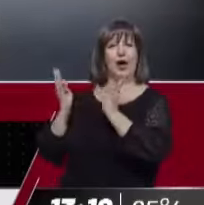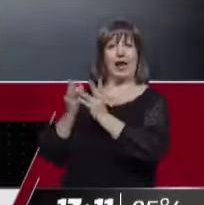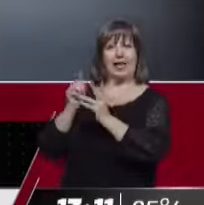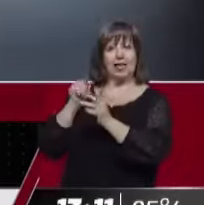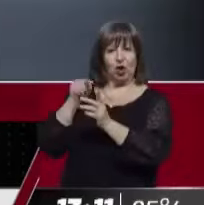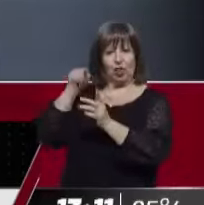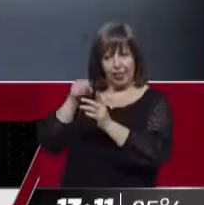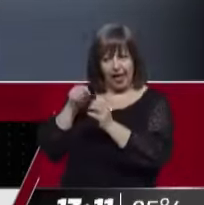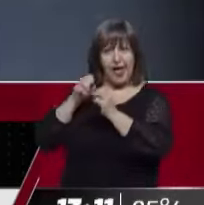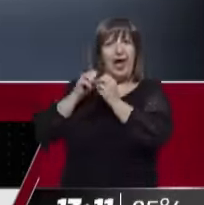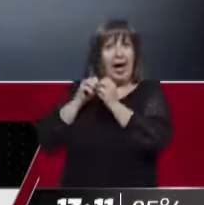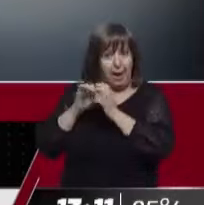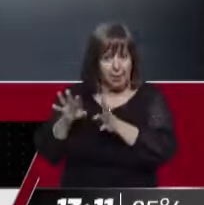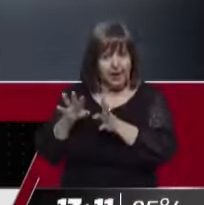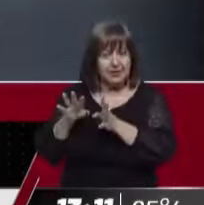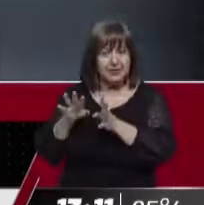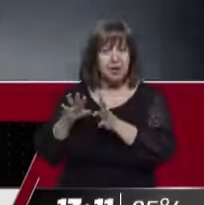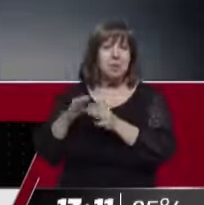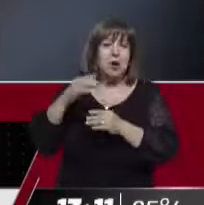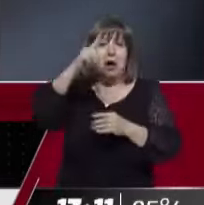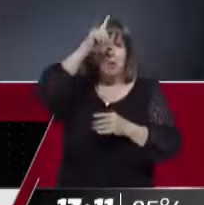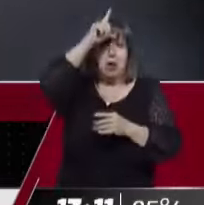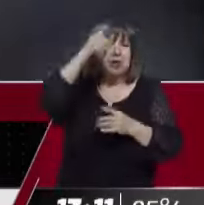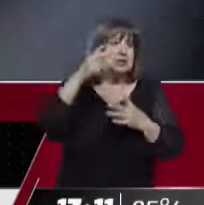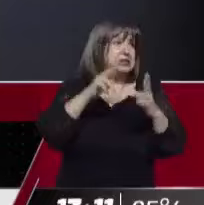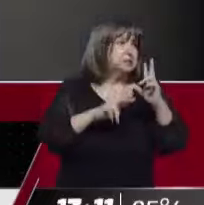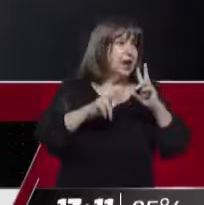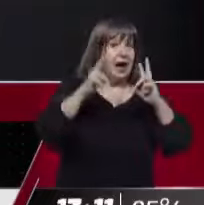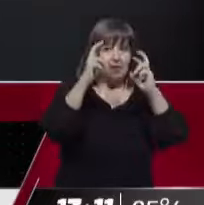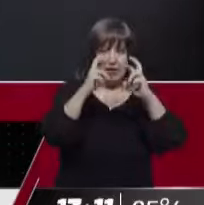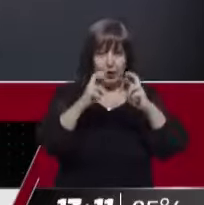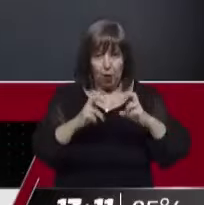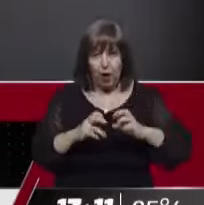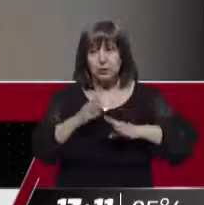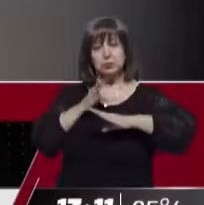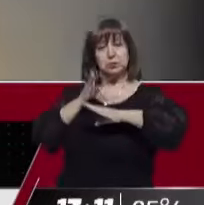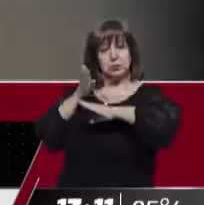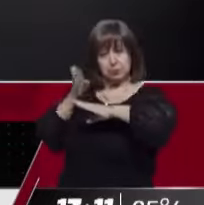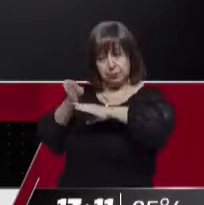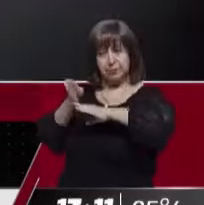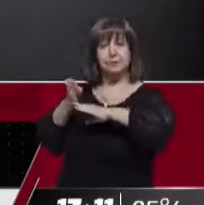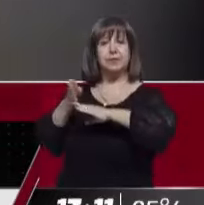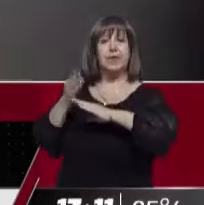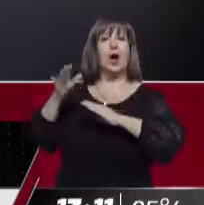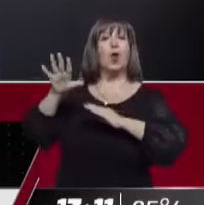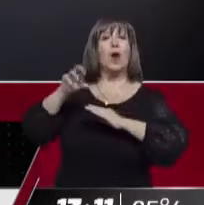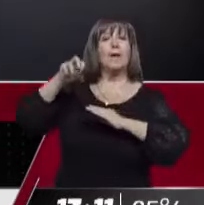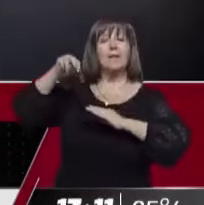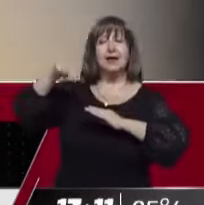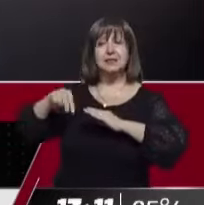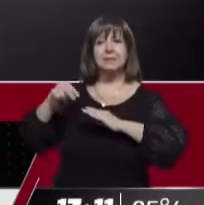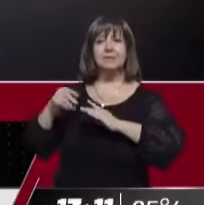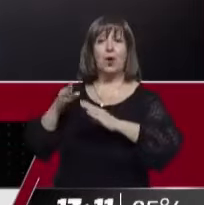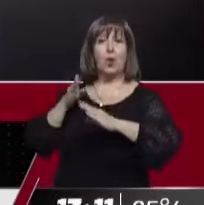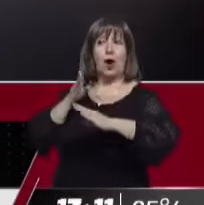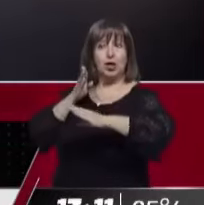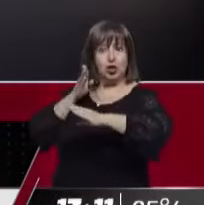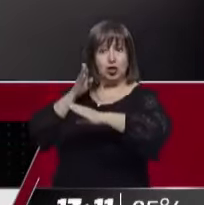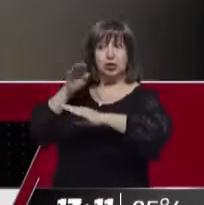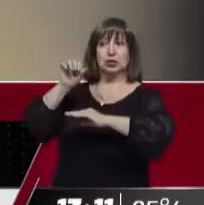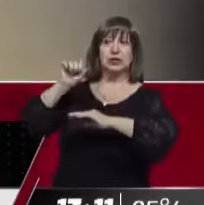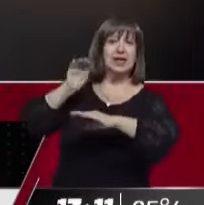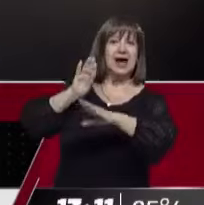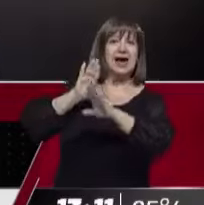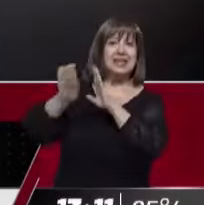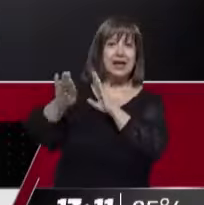este parte oficial de la policía de Mendoza, tiene este joven de tan solo 25 años que está detenido y cuya identidad también está consignada en el